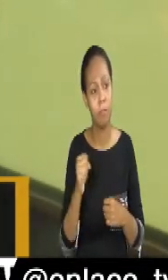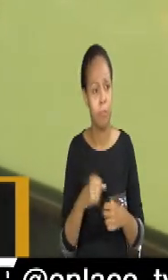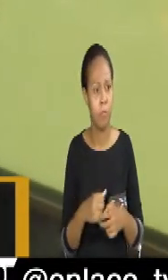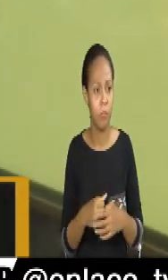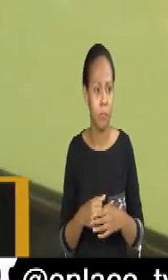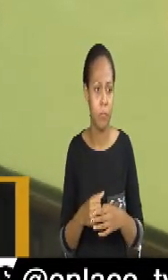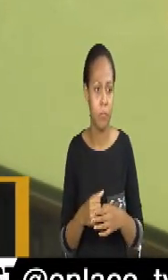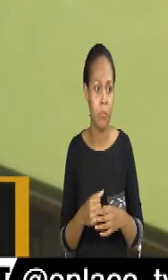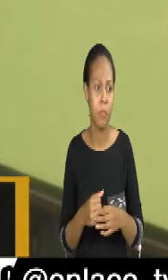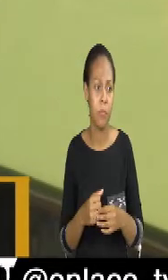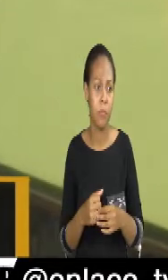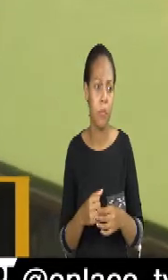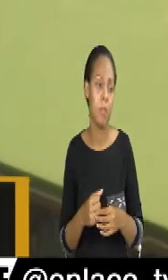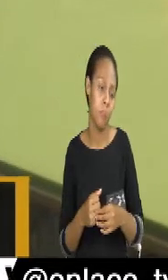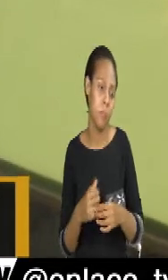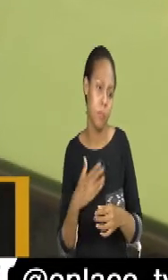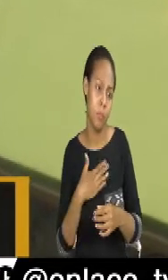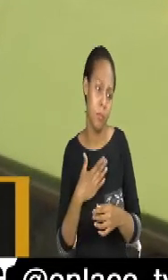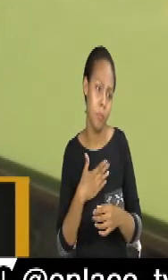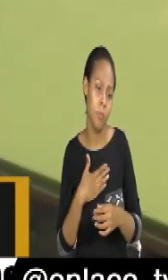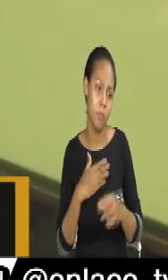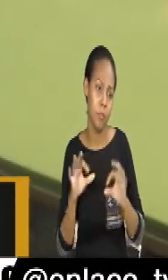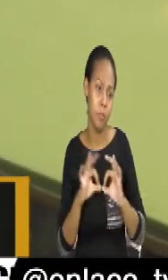Ellos, de familia mía, ellos.